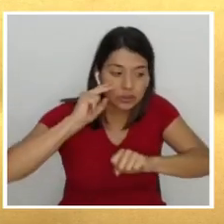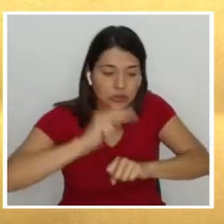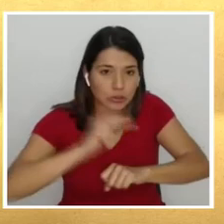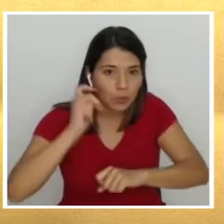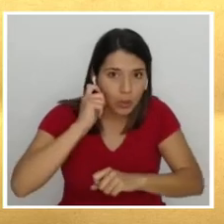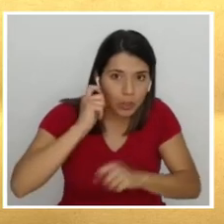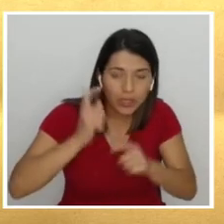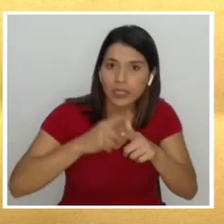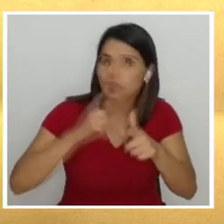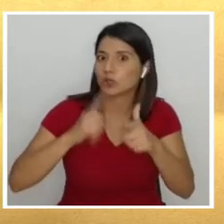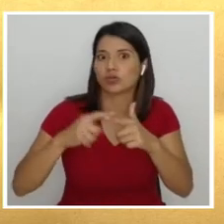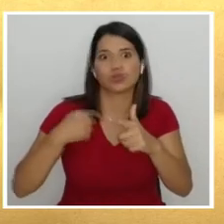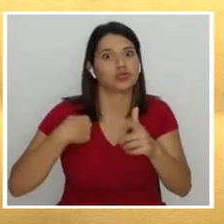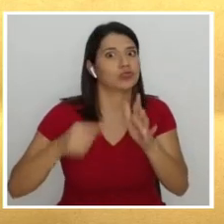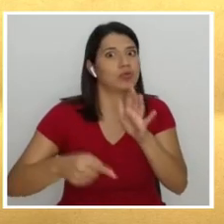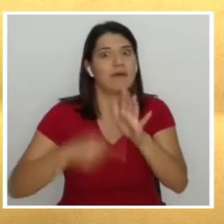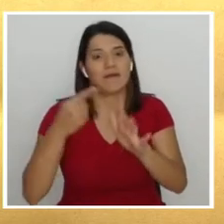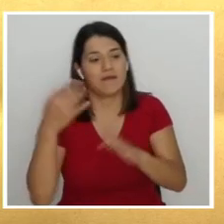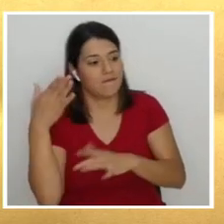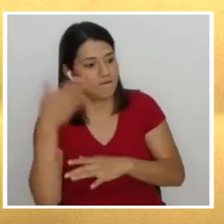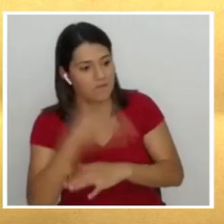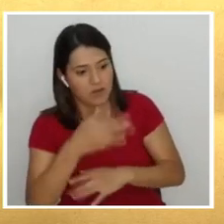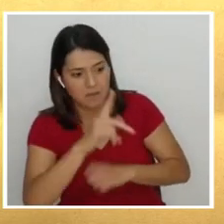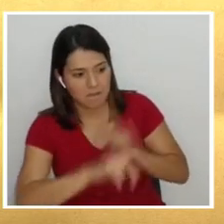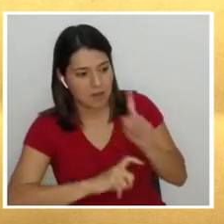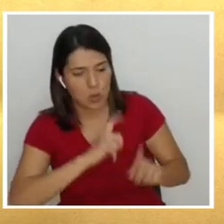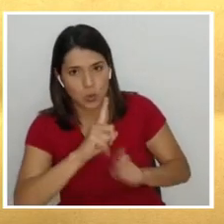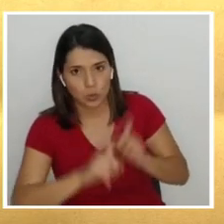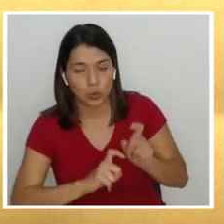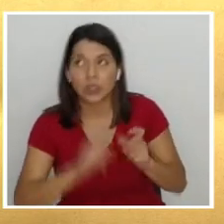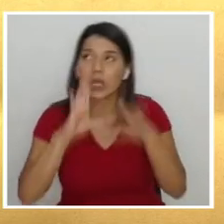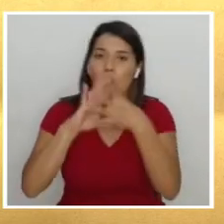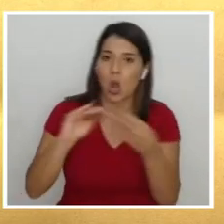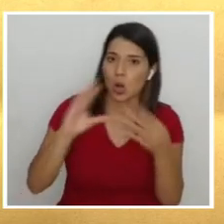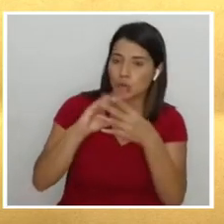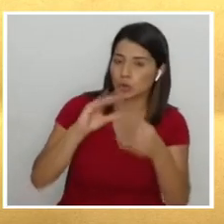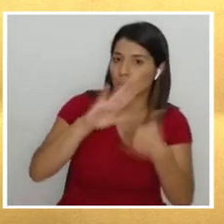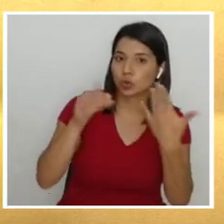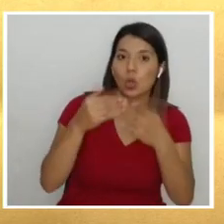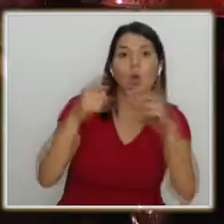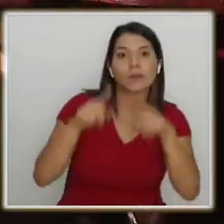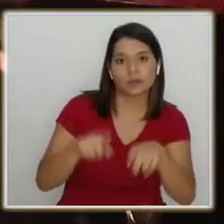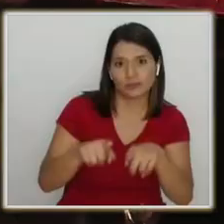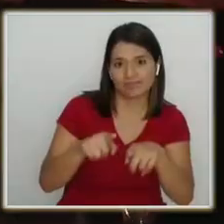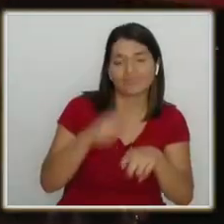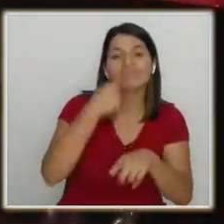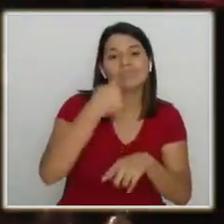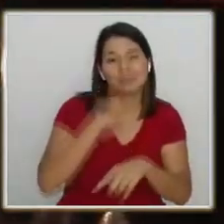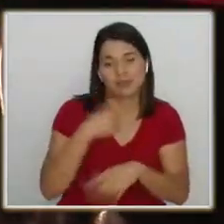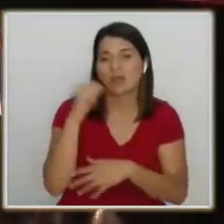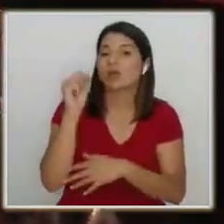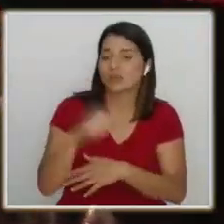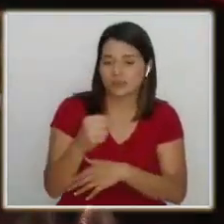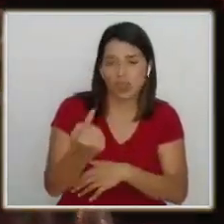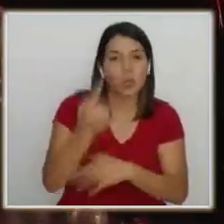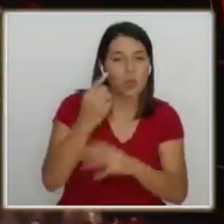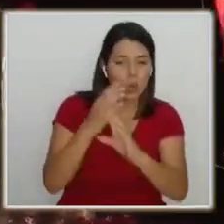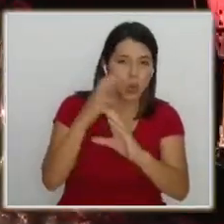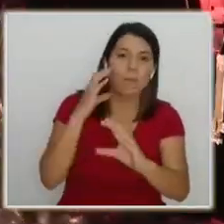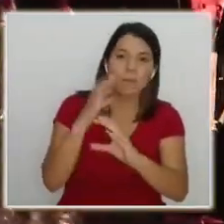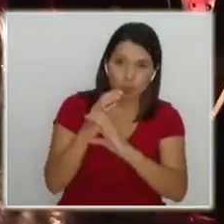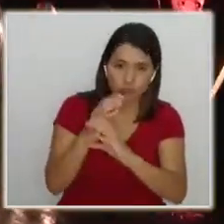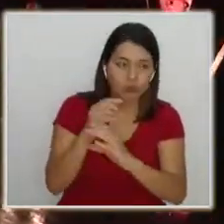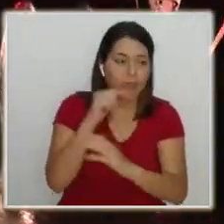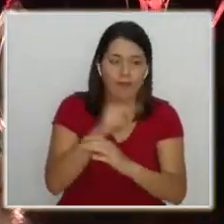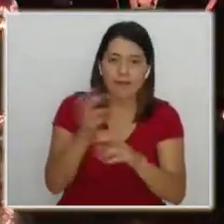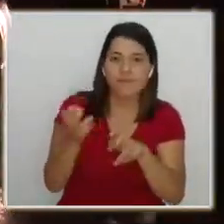la entrevisté, y ella me contó lo que estaba pasando. Efectivamente me dijo que sí, que era un bus, que ella venía en ese bus y que otras